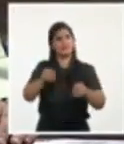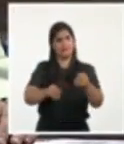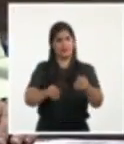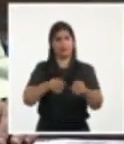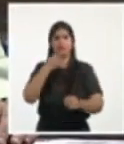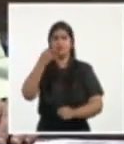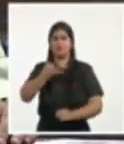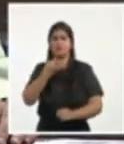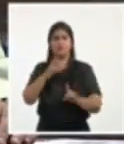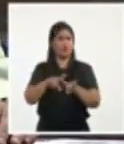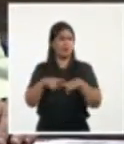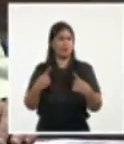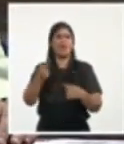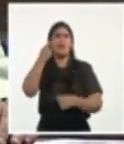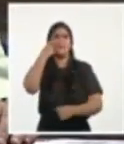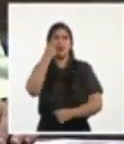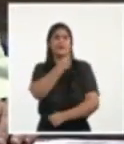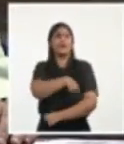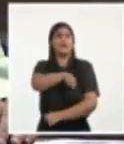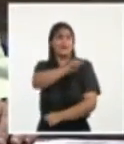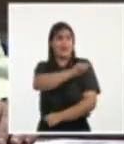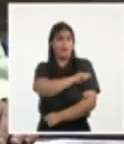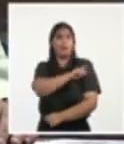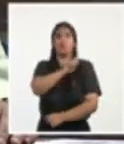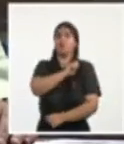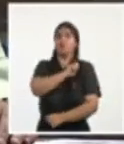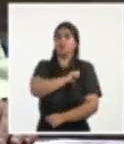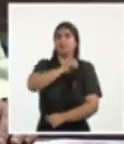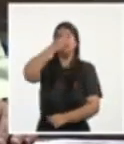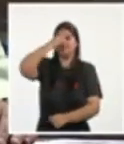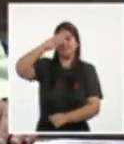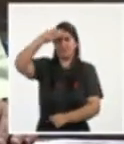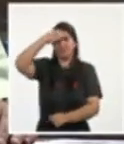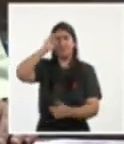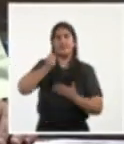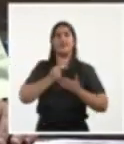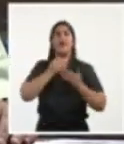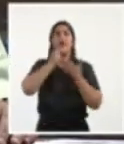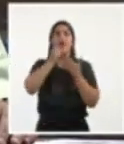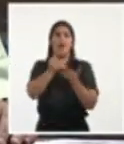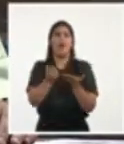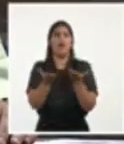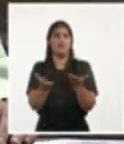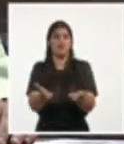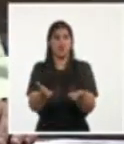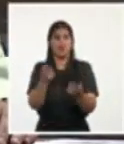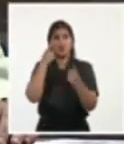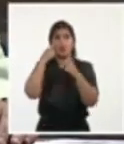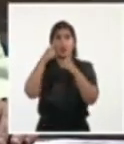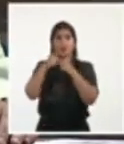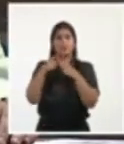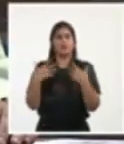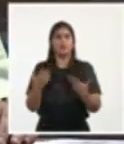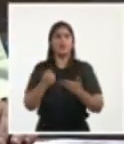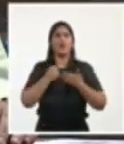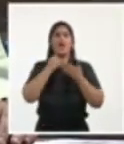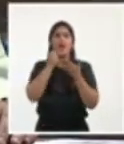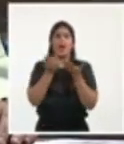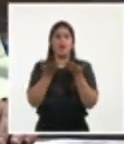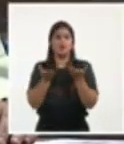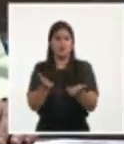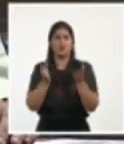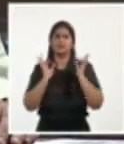sanitario y que hemos estado trabajando buscándole soluciones a los problemas personales, familiares que